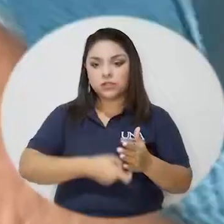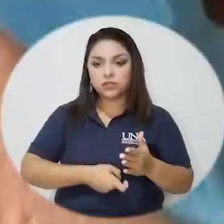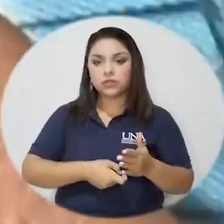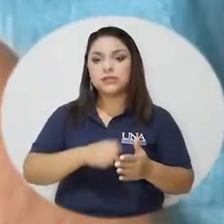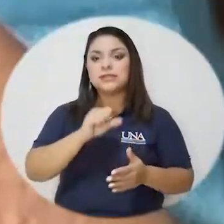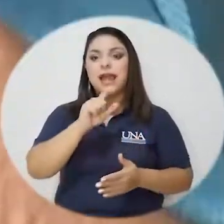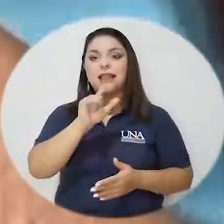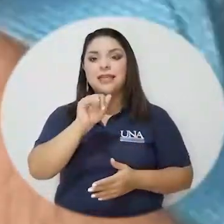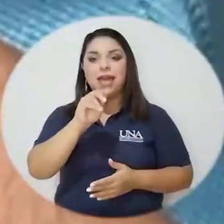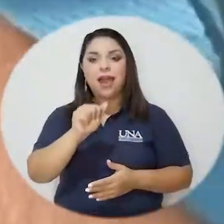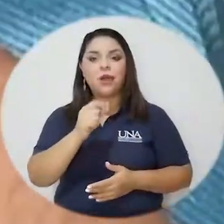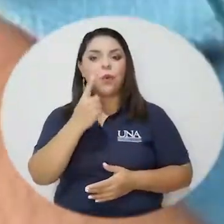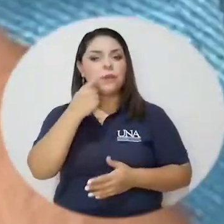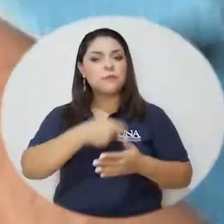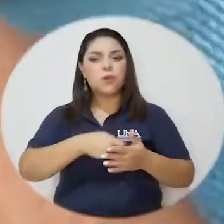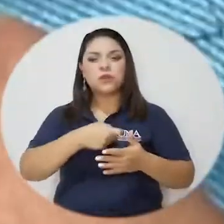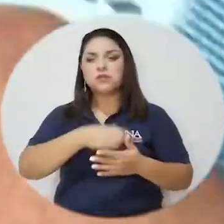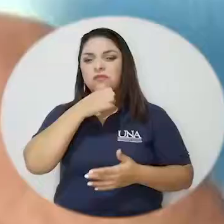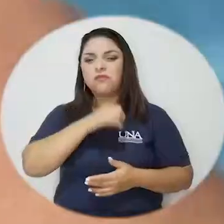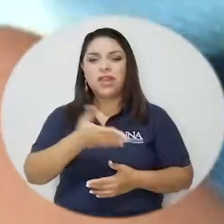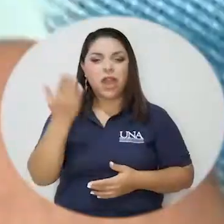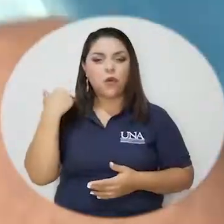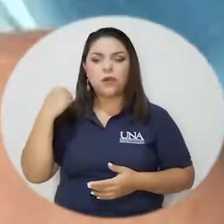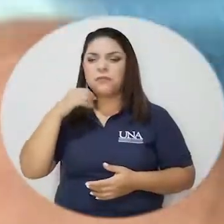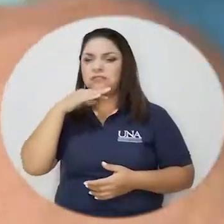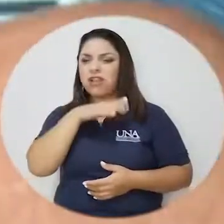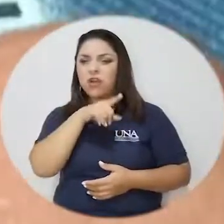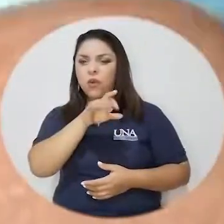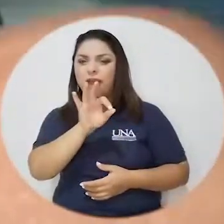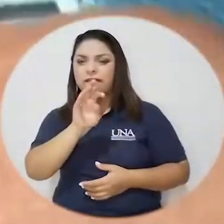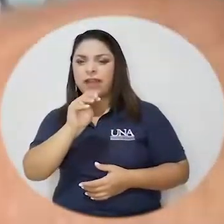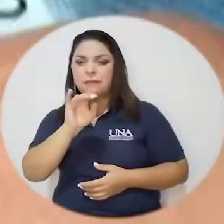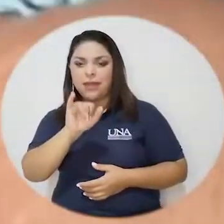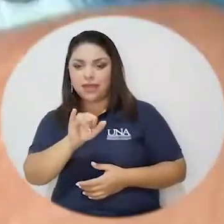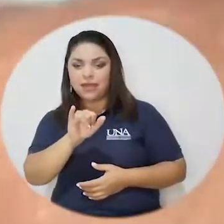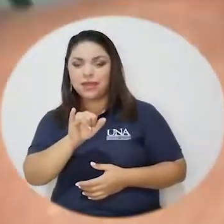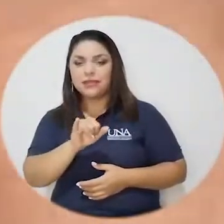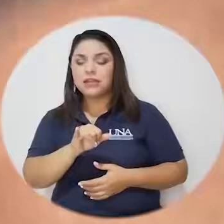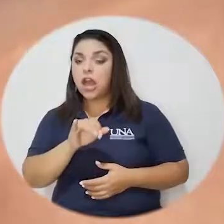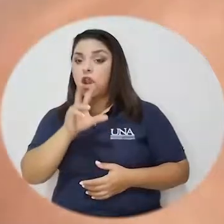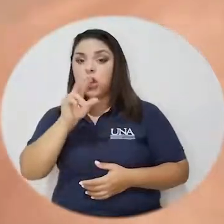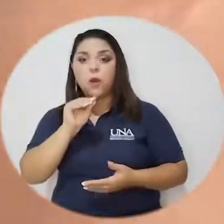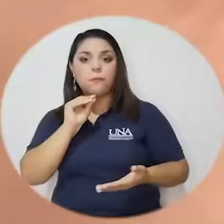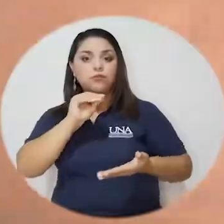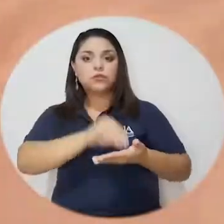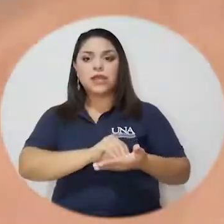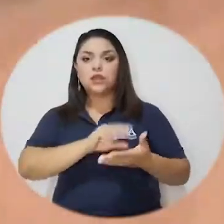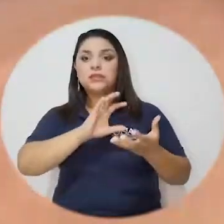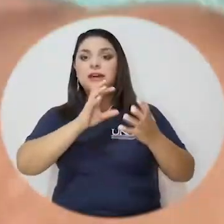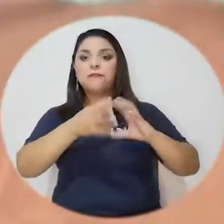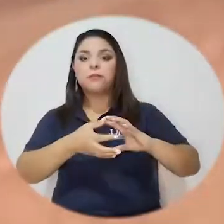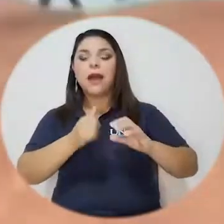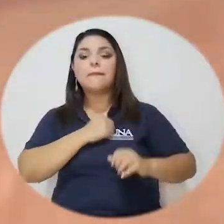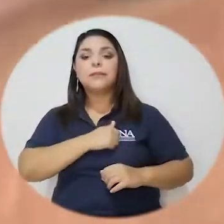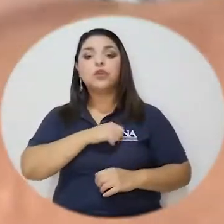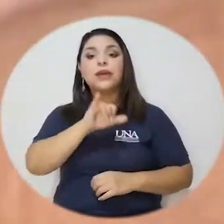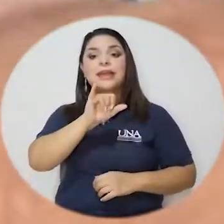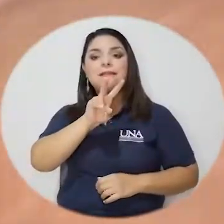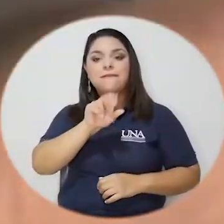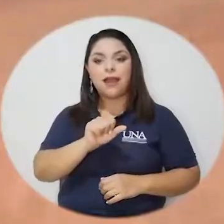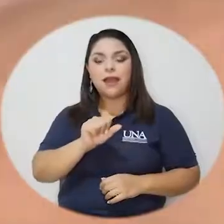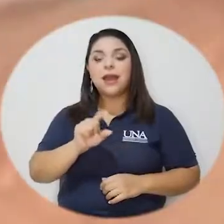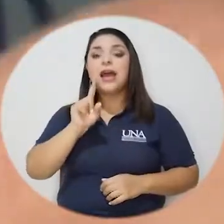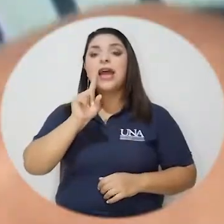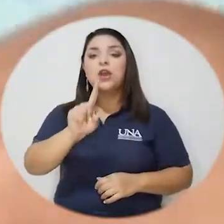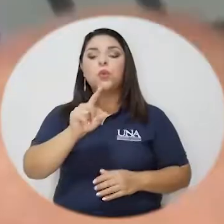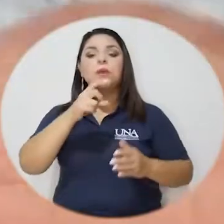impuesto obsoleto. Y me extraña que con el Fondo Monetario Internacional no plantearan transformar el IVA en un impuesto plano, un